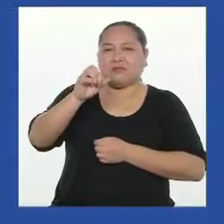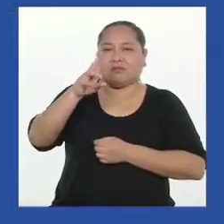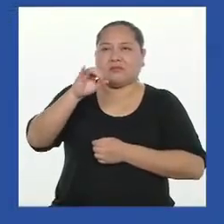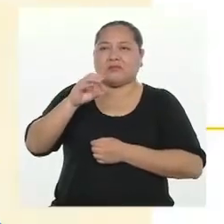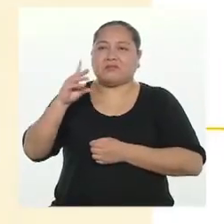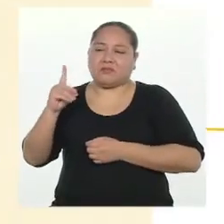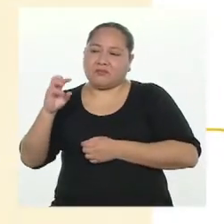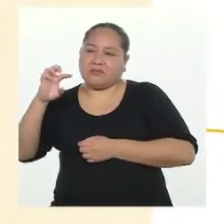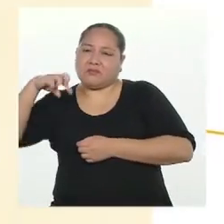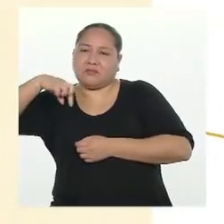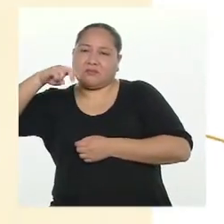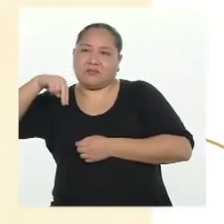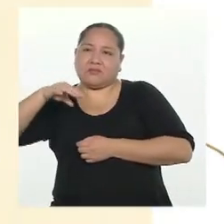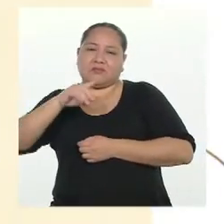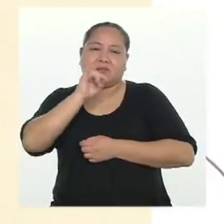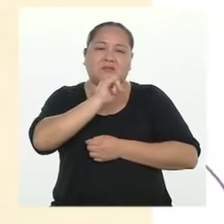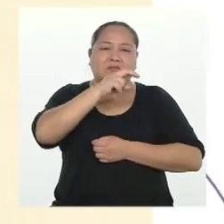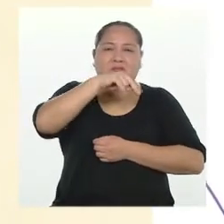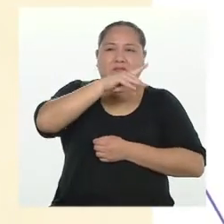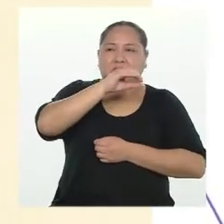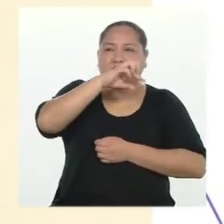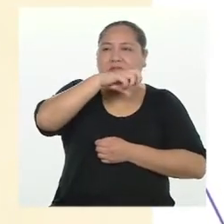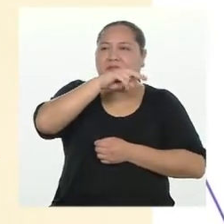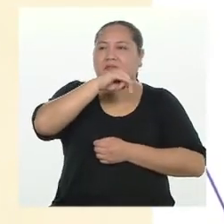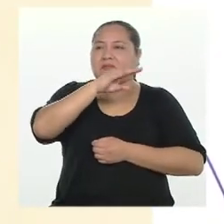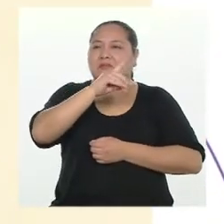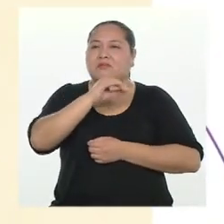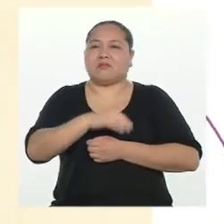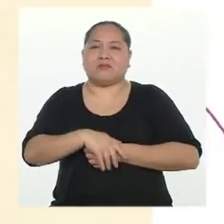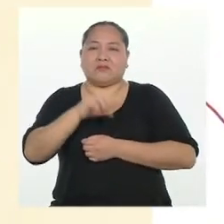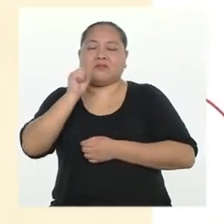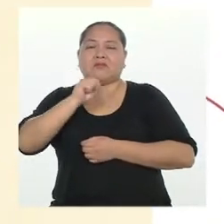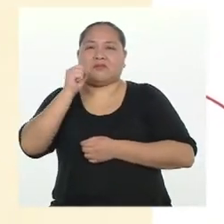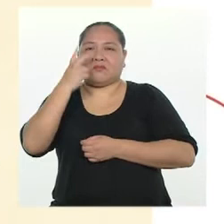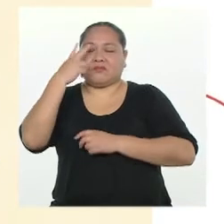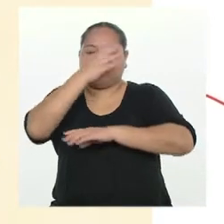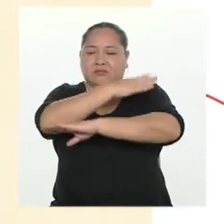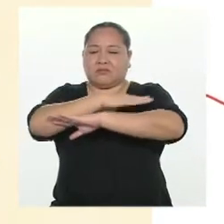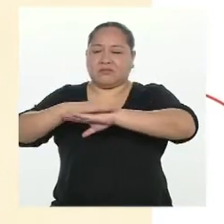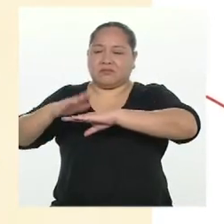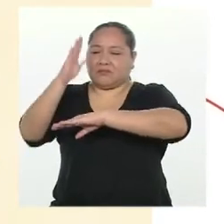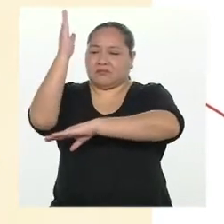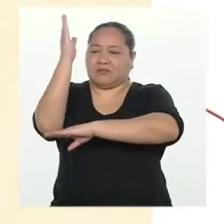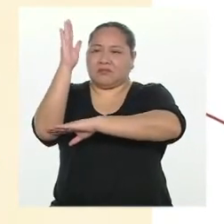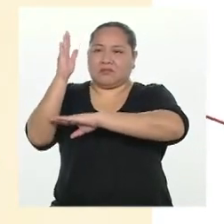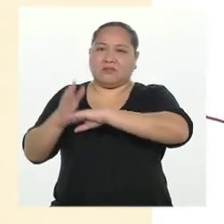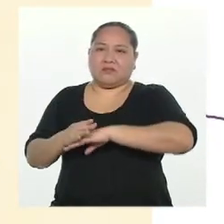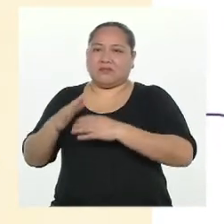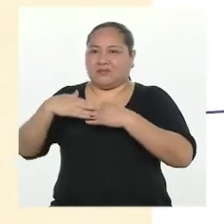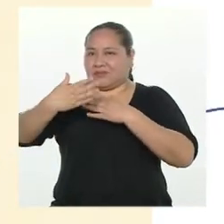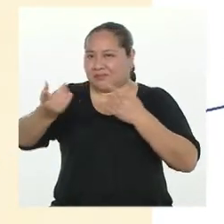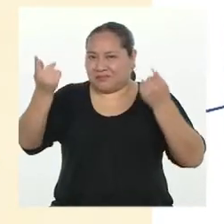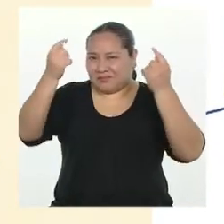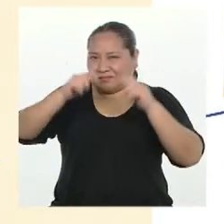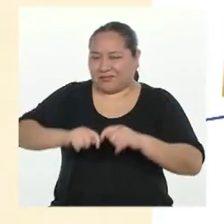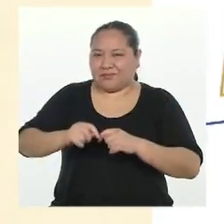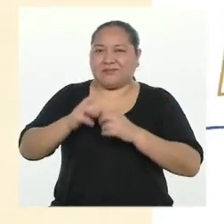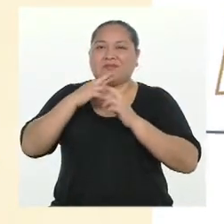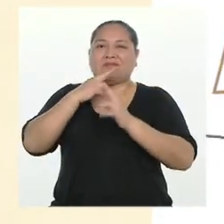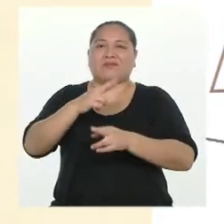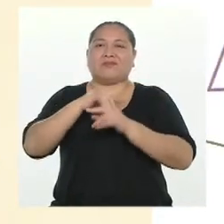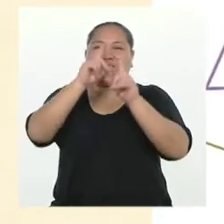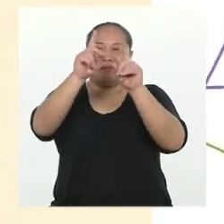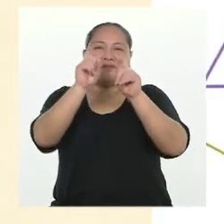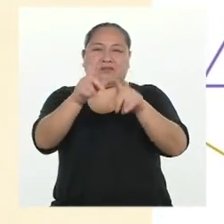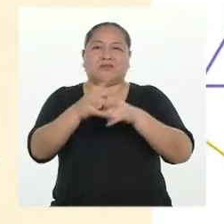independiente. Muy bien, Rodrigo. Veamos nuevamente la gráfica. Y al volver de la pausa responderemos